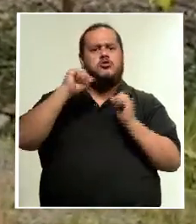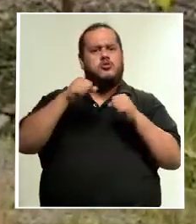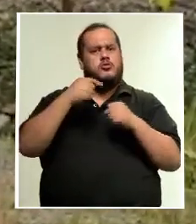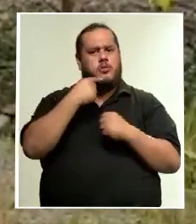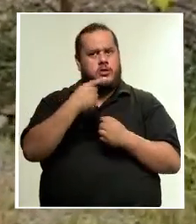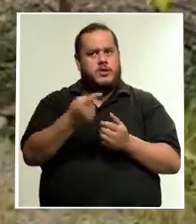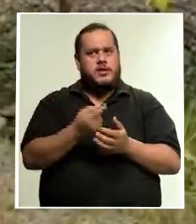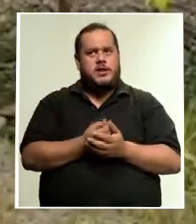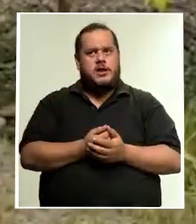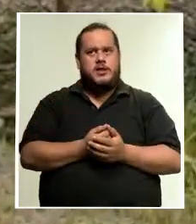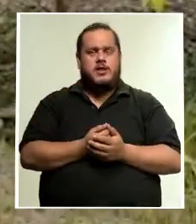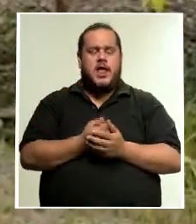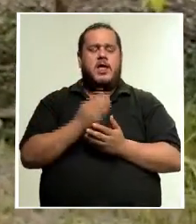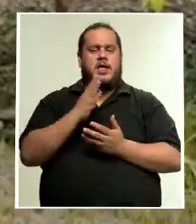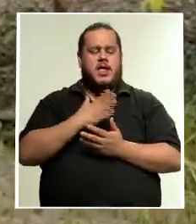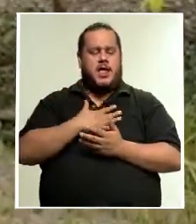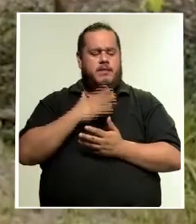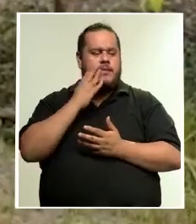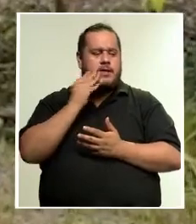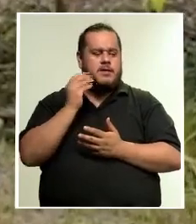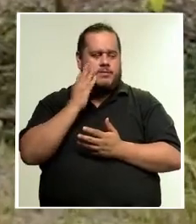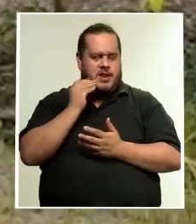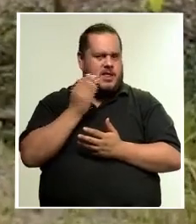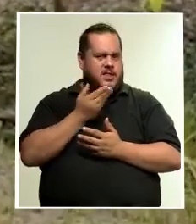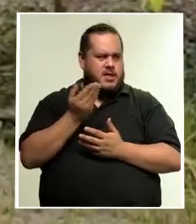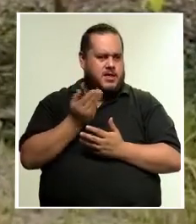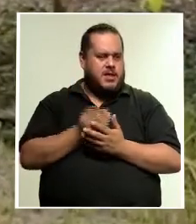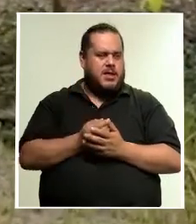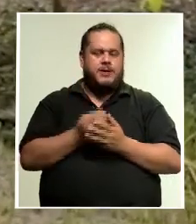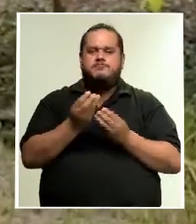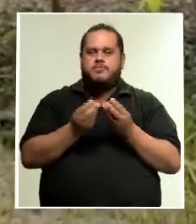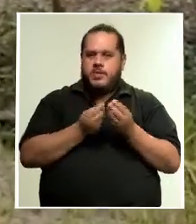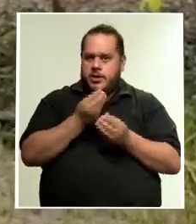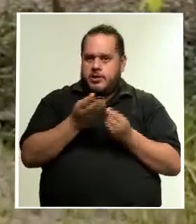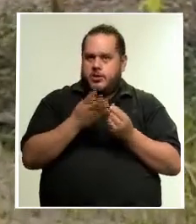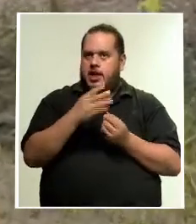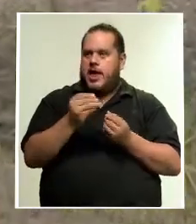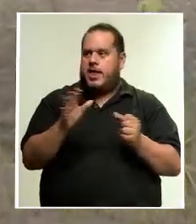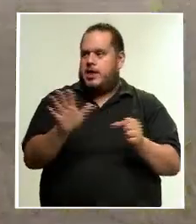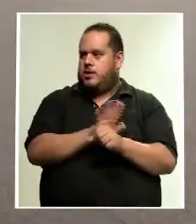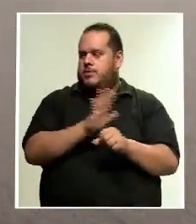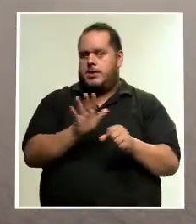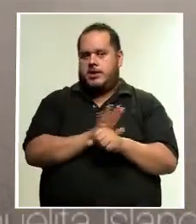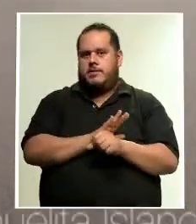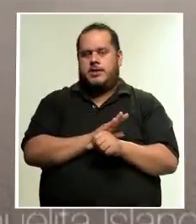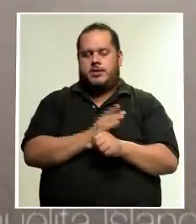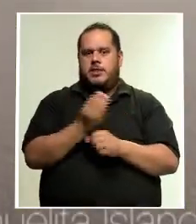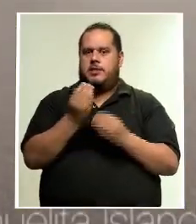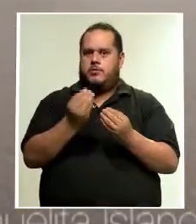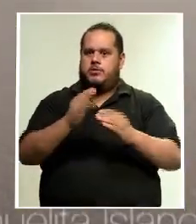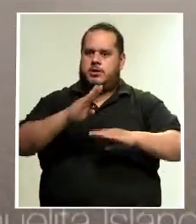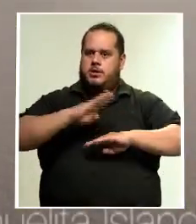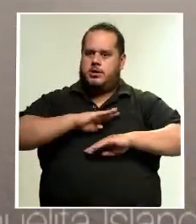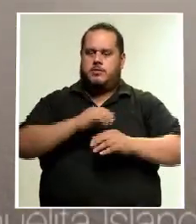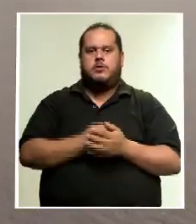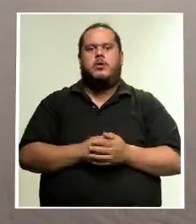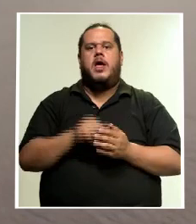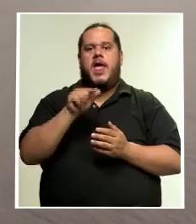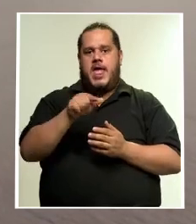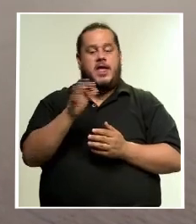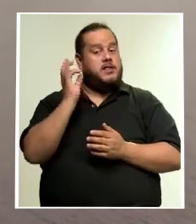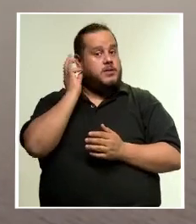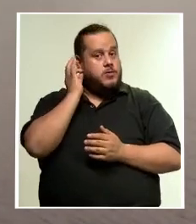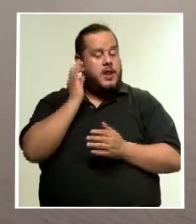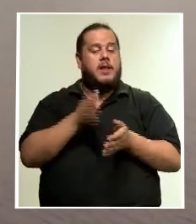la experiencia ha sido enriquecedora y llena de satisfacción. Esta destacada